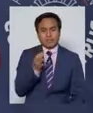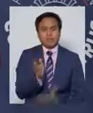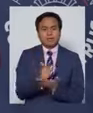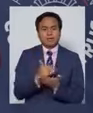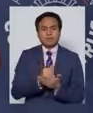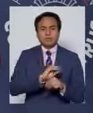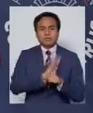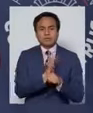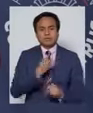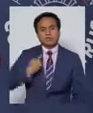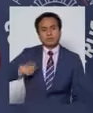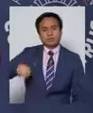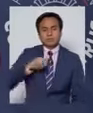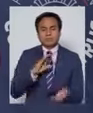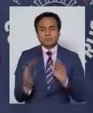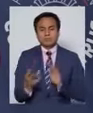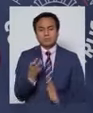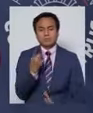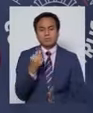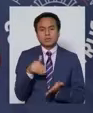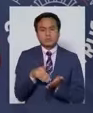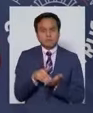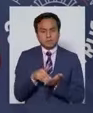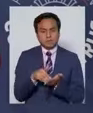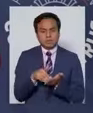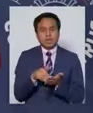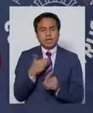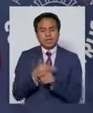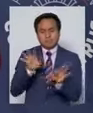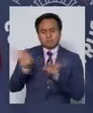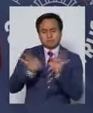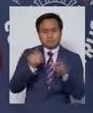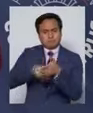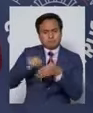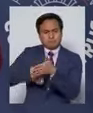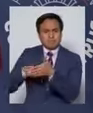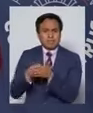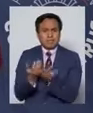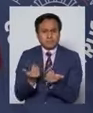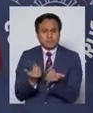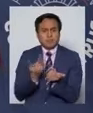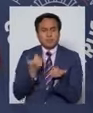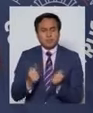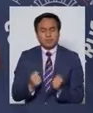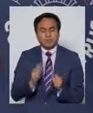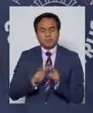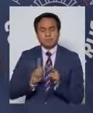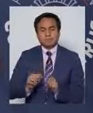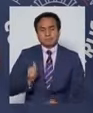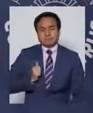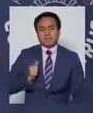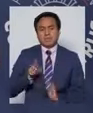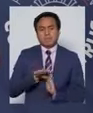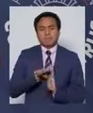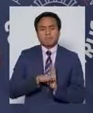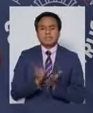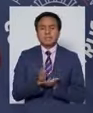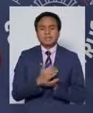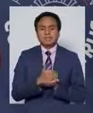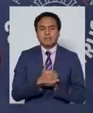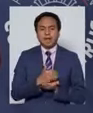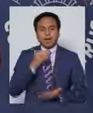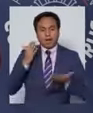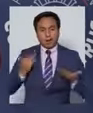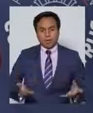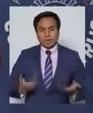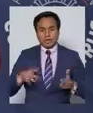plan de coronavirus, nosotros estimamos en 12.000 las contrataciones adicionales que teníamos que hacer para poder llevar a cabo este plan. Al día de